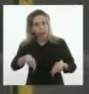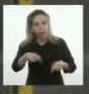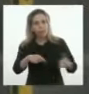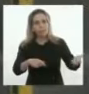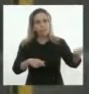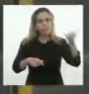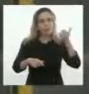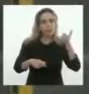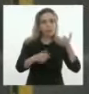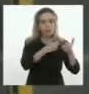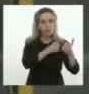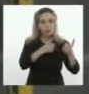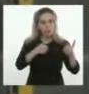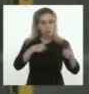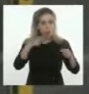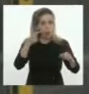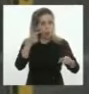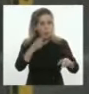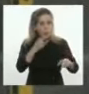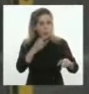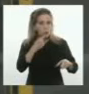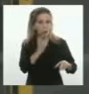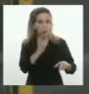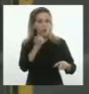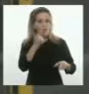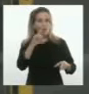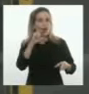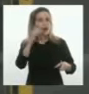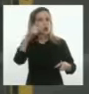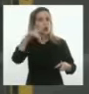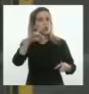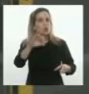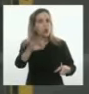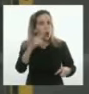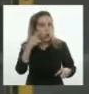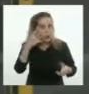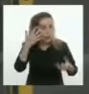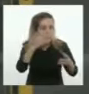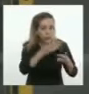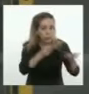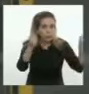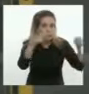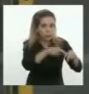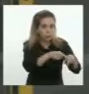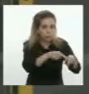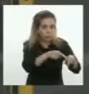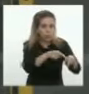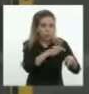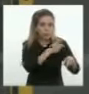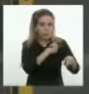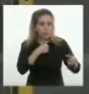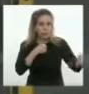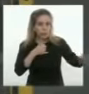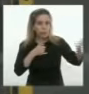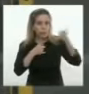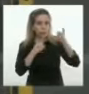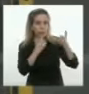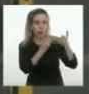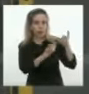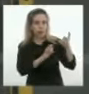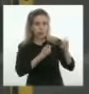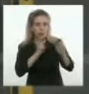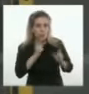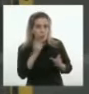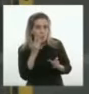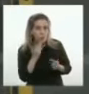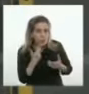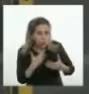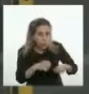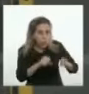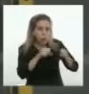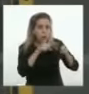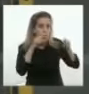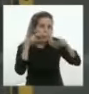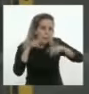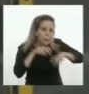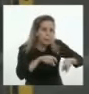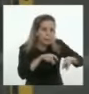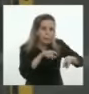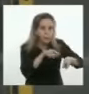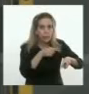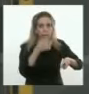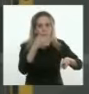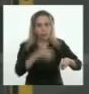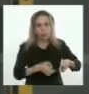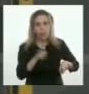noticia de que los restos que encontraron eran de facundo y quiero decirle a christina